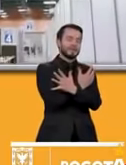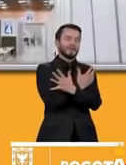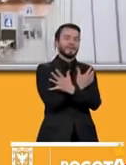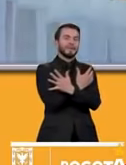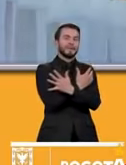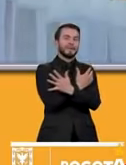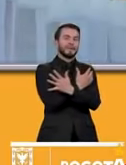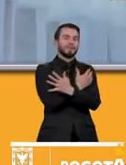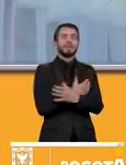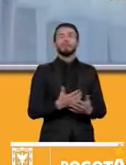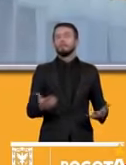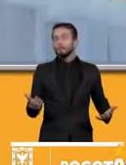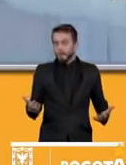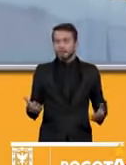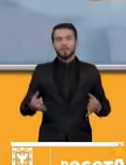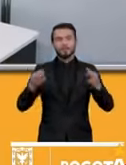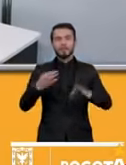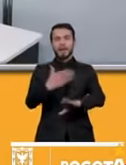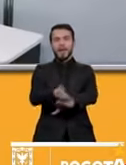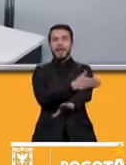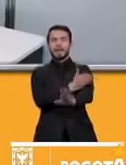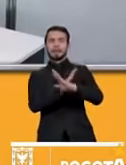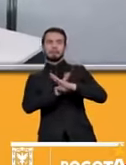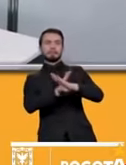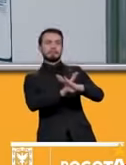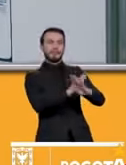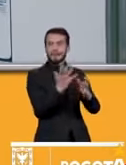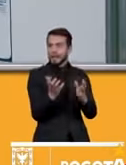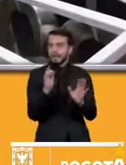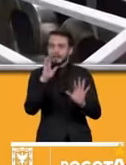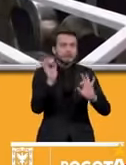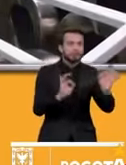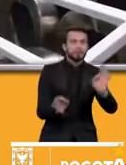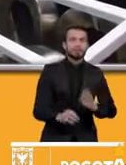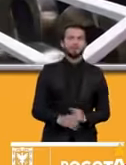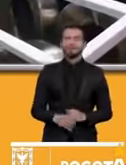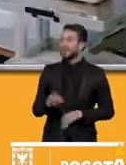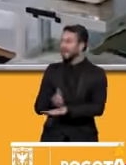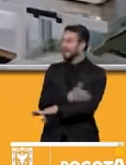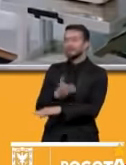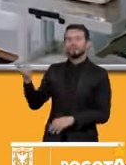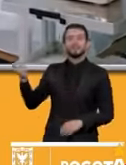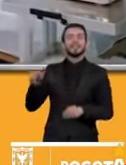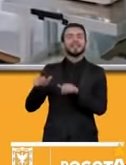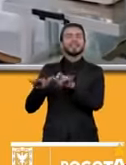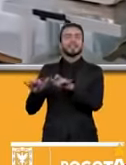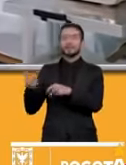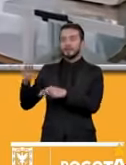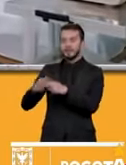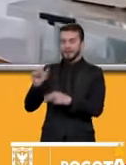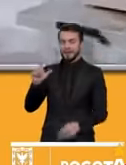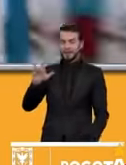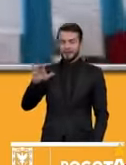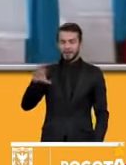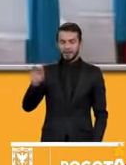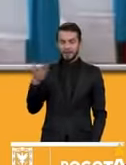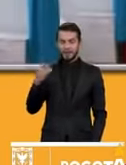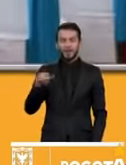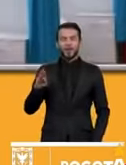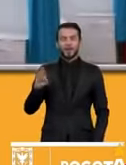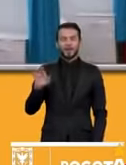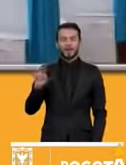jefe en la vida, ¿verdad?, el señor secretario de Salud, tiene un dicho que a mí me encanta porque refleja muy bien la realidad. Cada solución tiene su